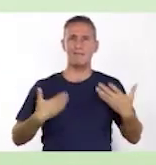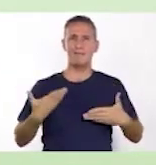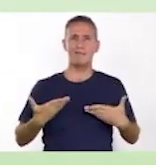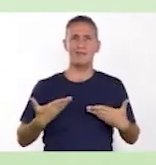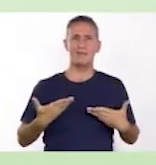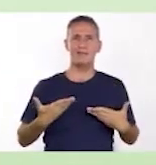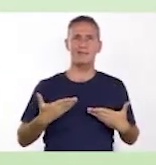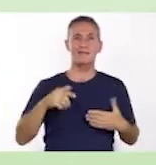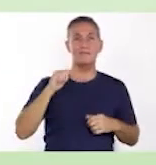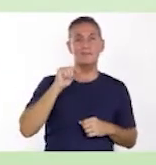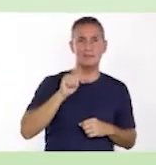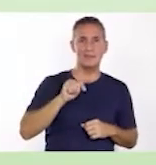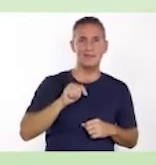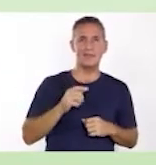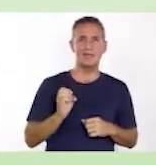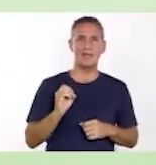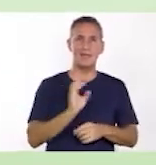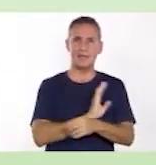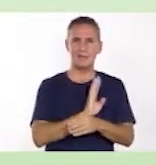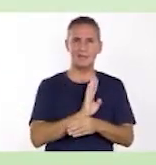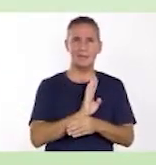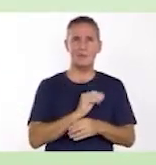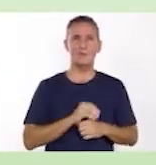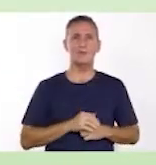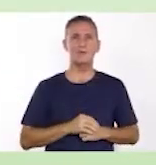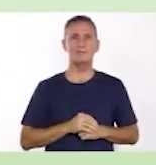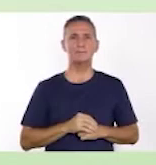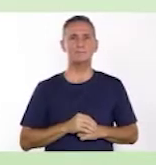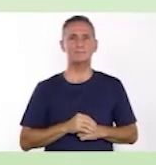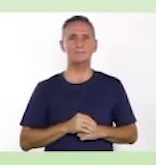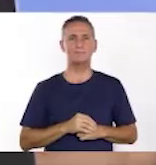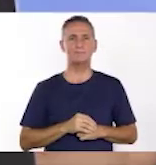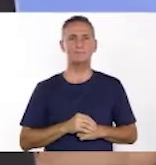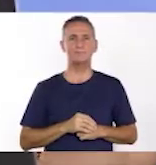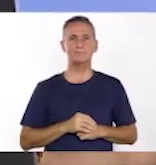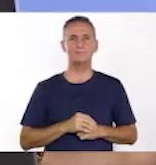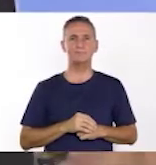final feliz en esta obra.